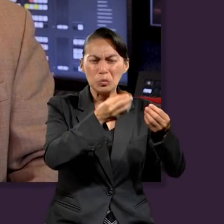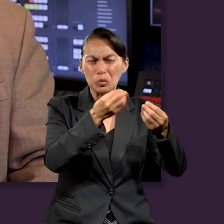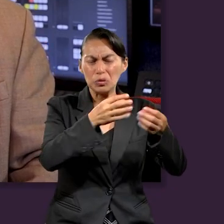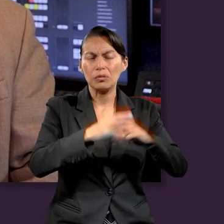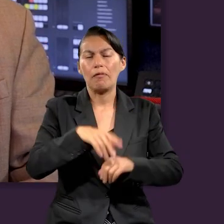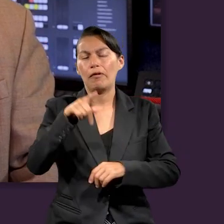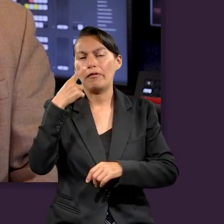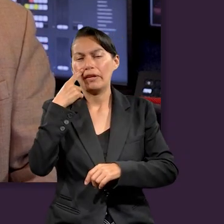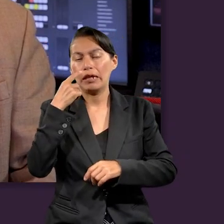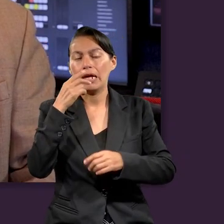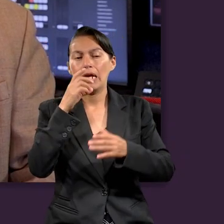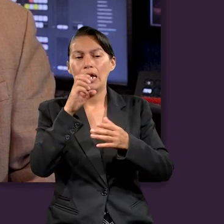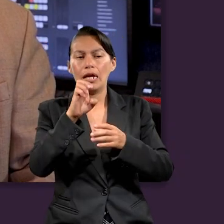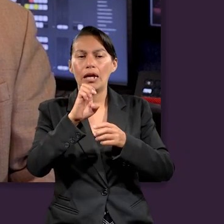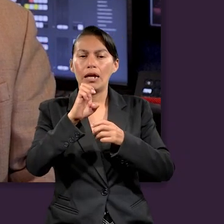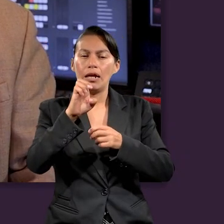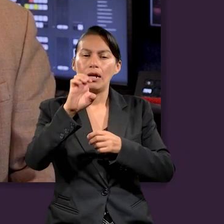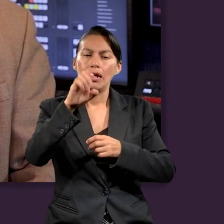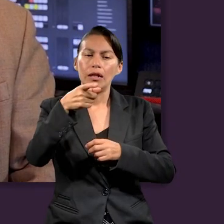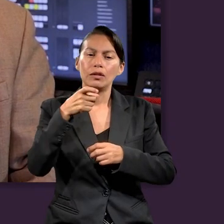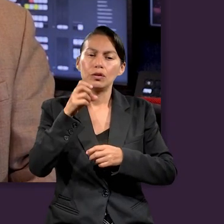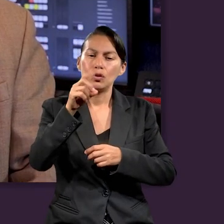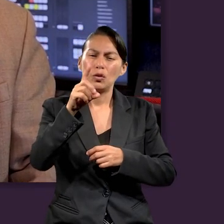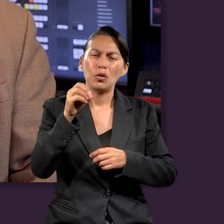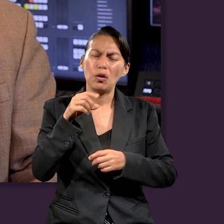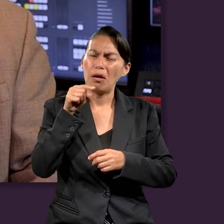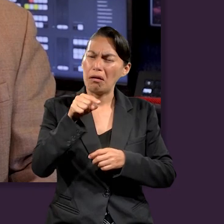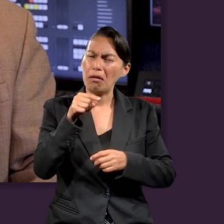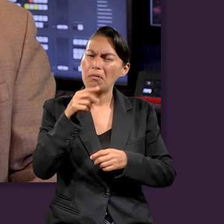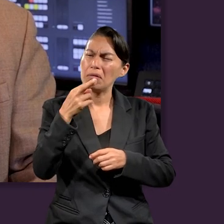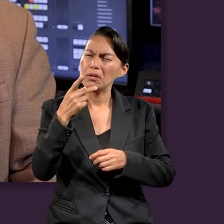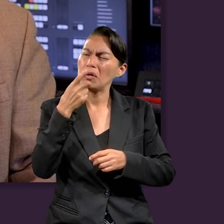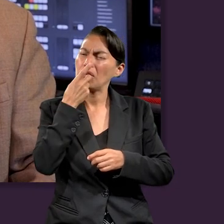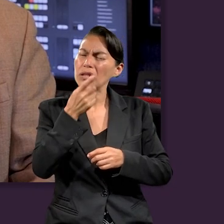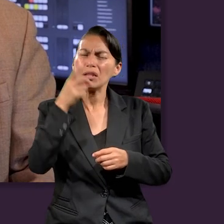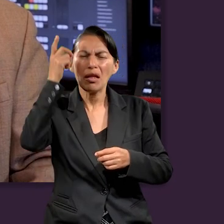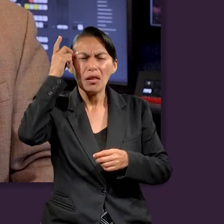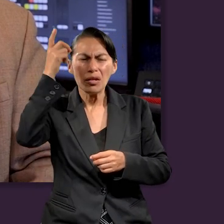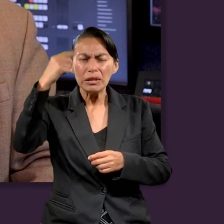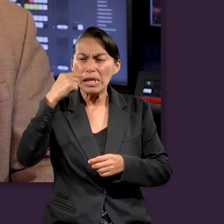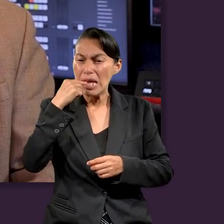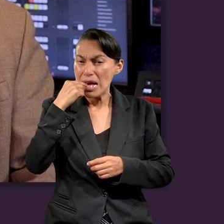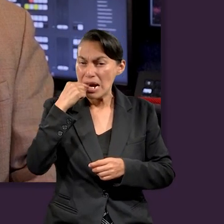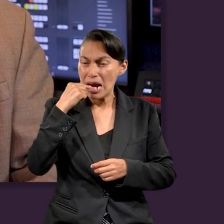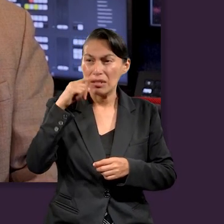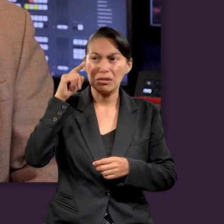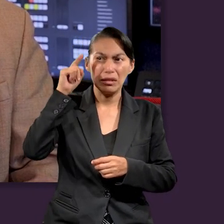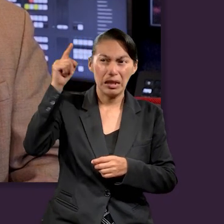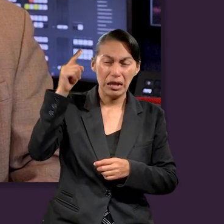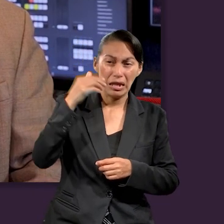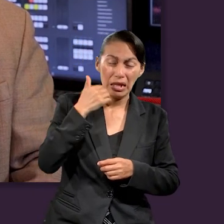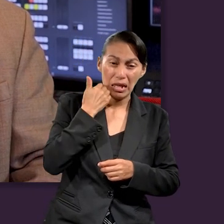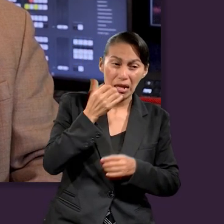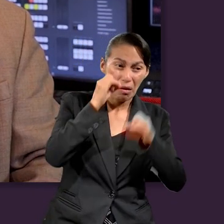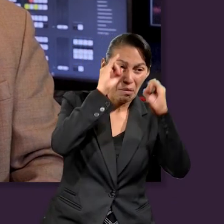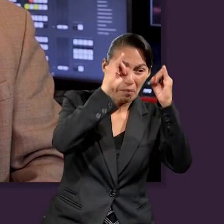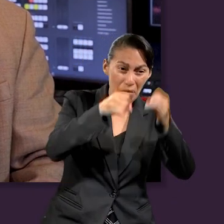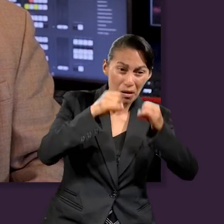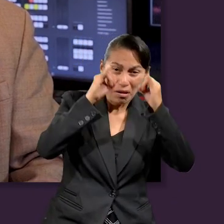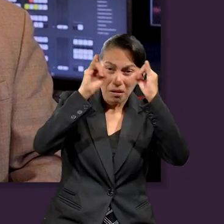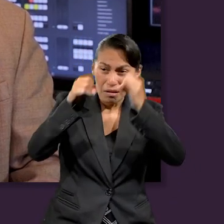ídolos. Pero en Éxodo 25, nosotros sabemos que Dios es celoso y que prohíbe adorar